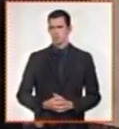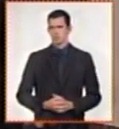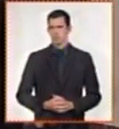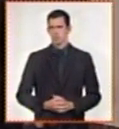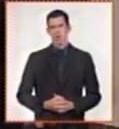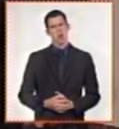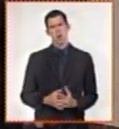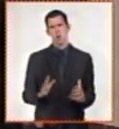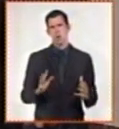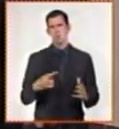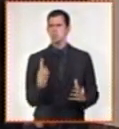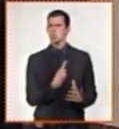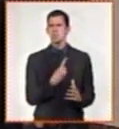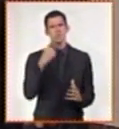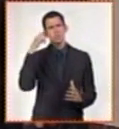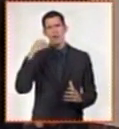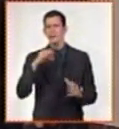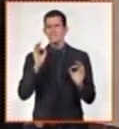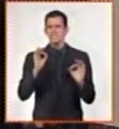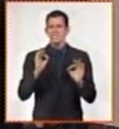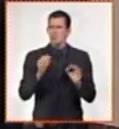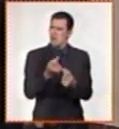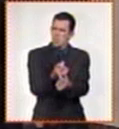y llena de información falsa.